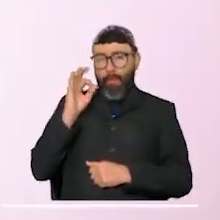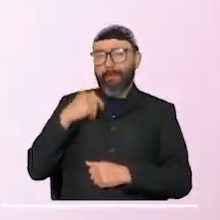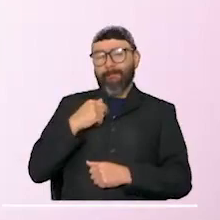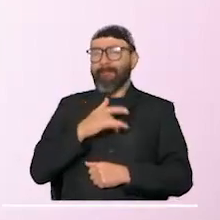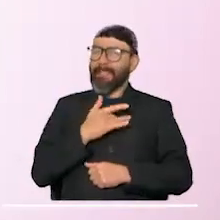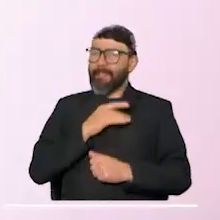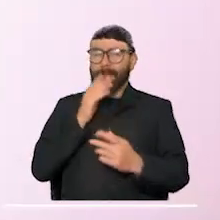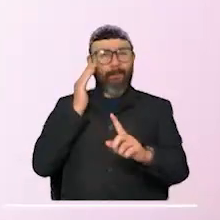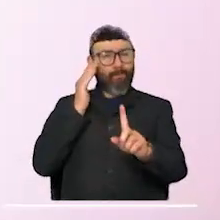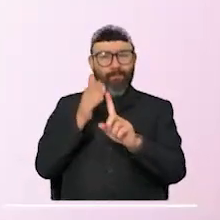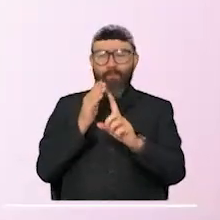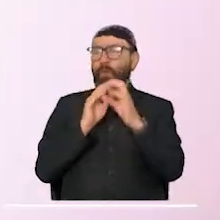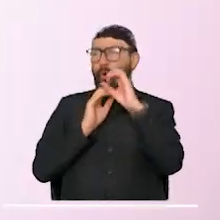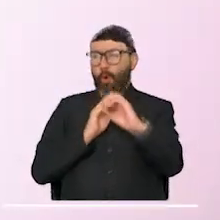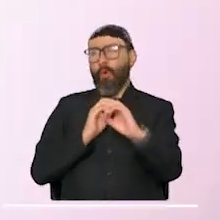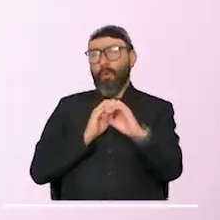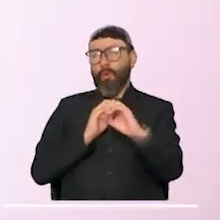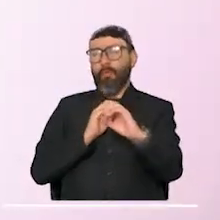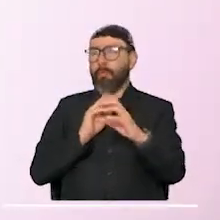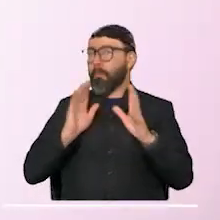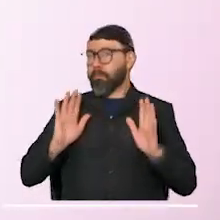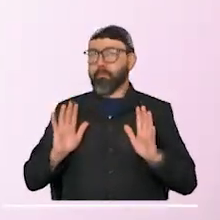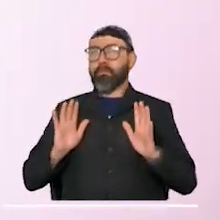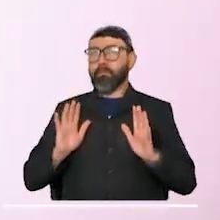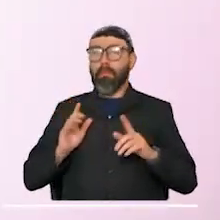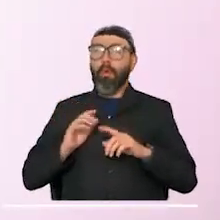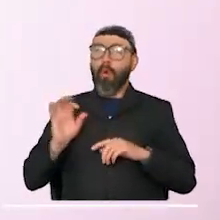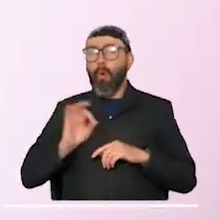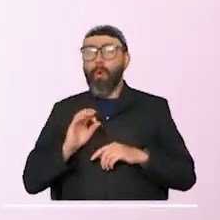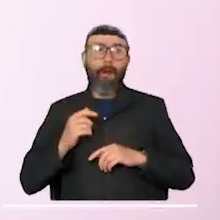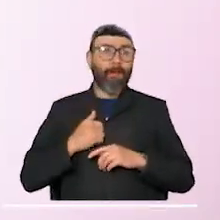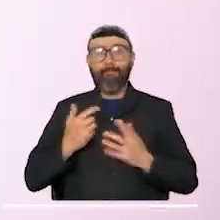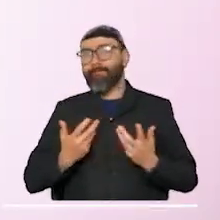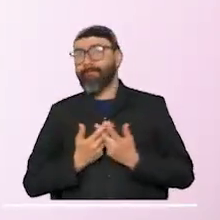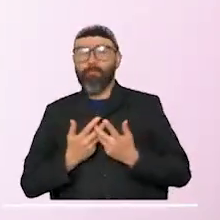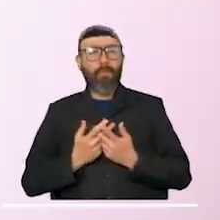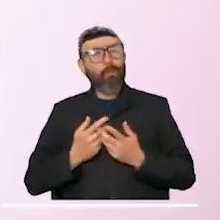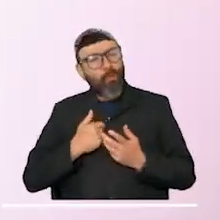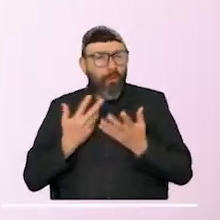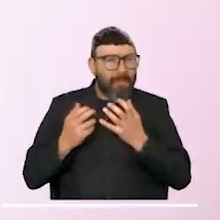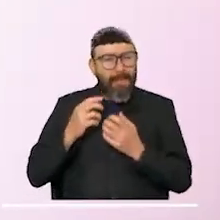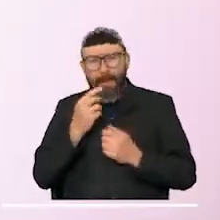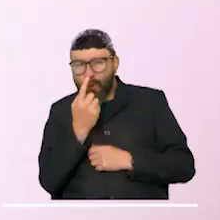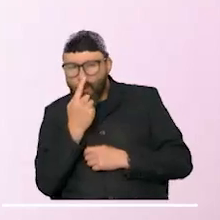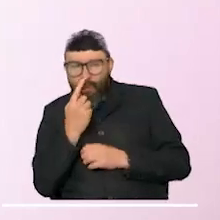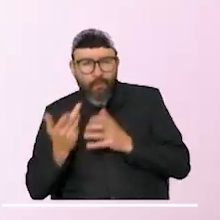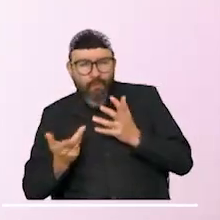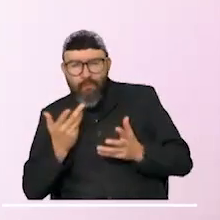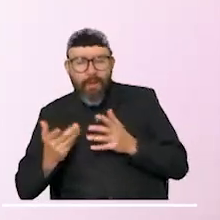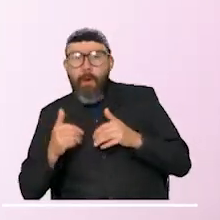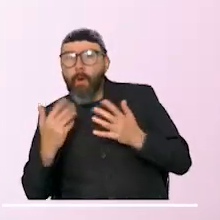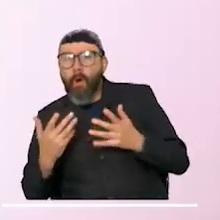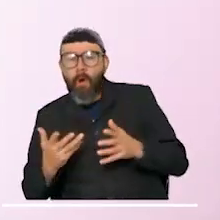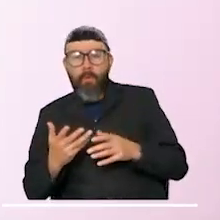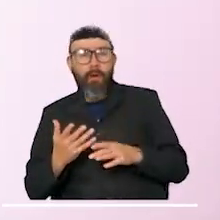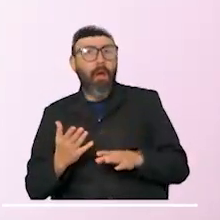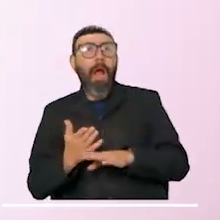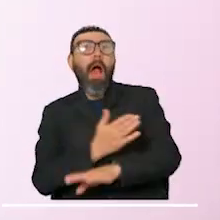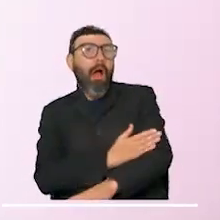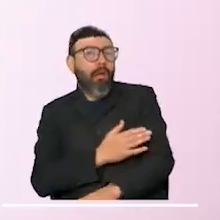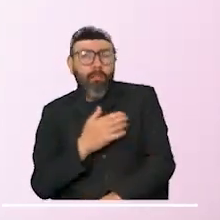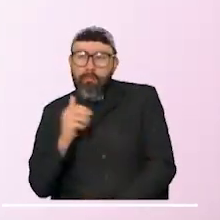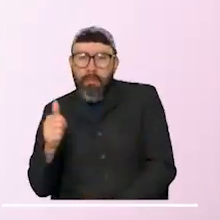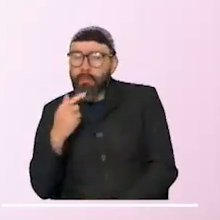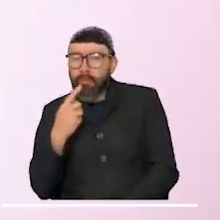que si existe la posibilidad de que lo quiere explorar por explorar por mirar cómo es esa interacción entonces previamente lo que decíamos